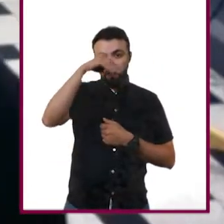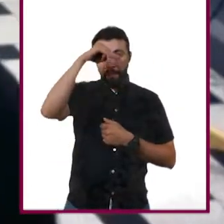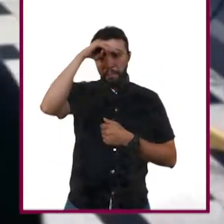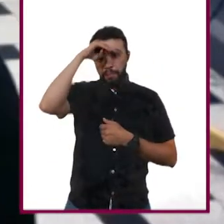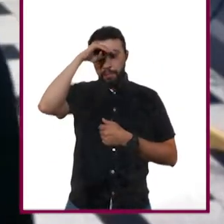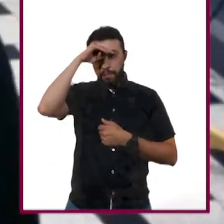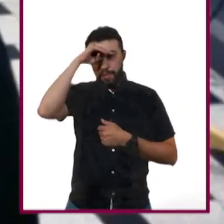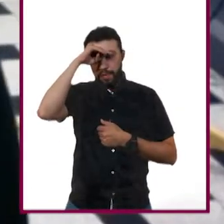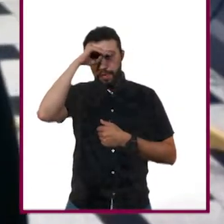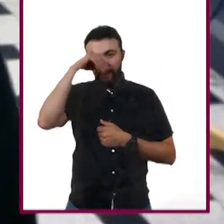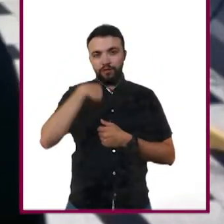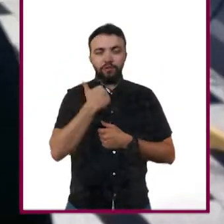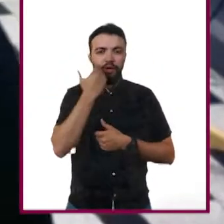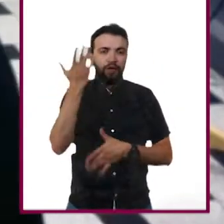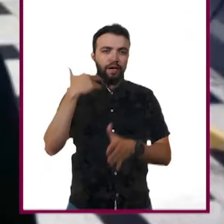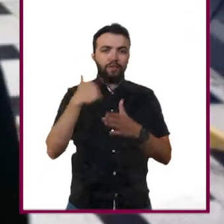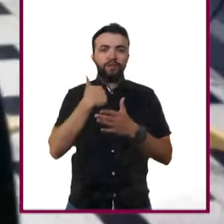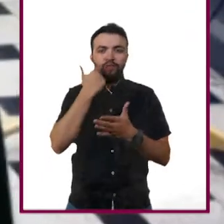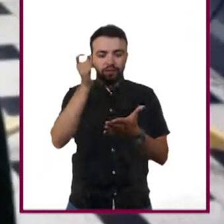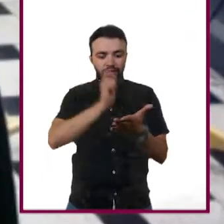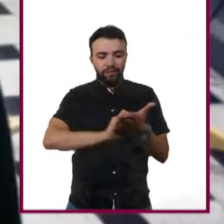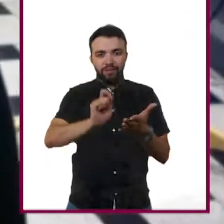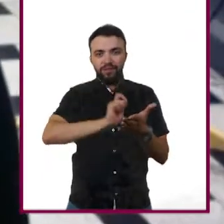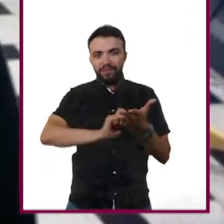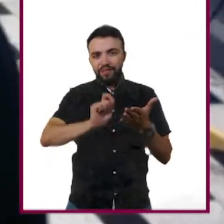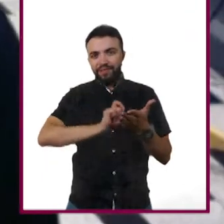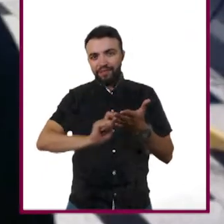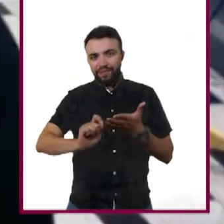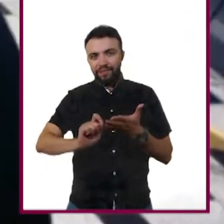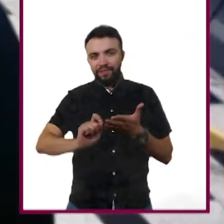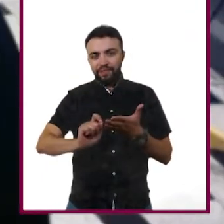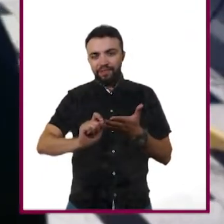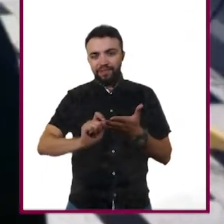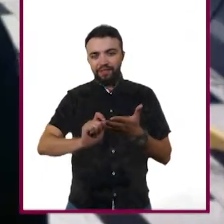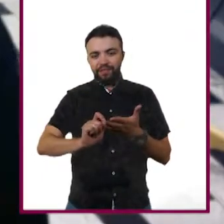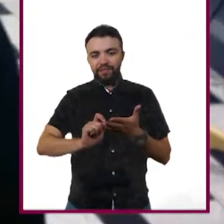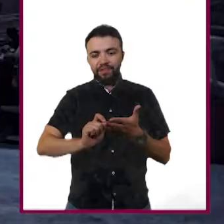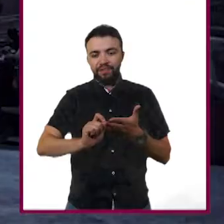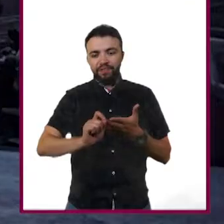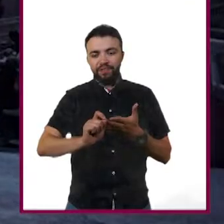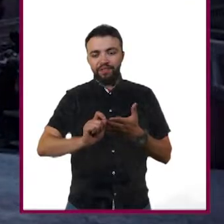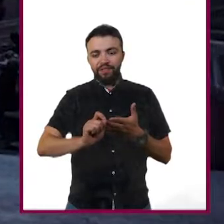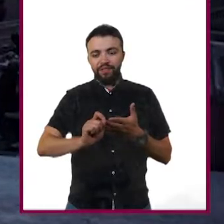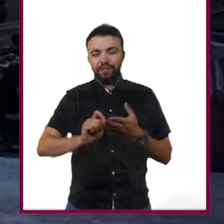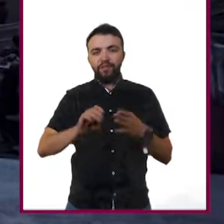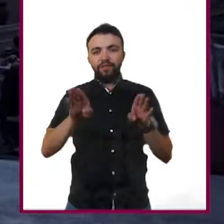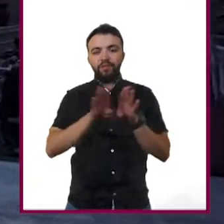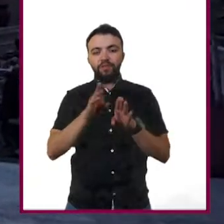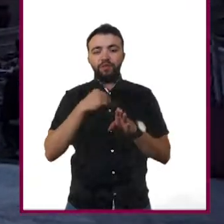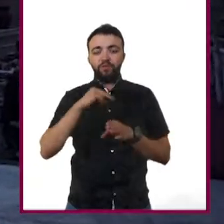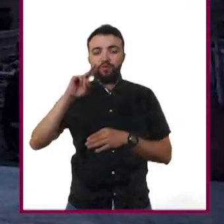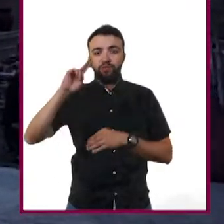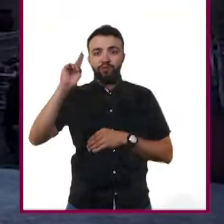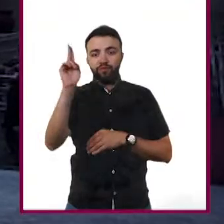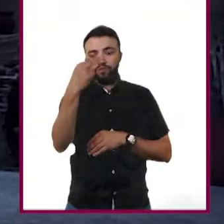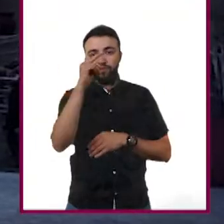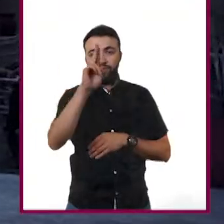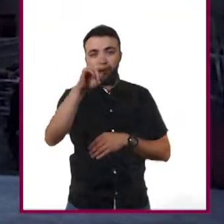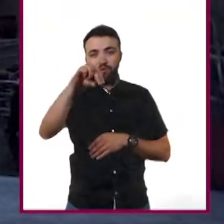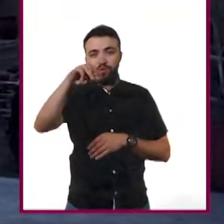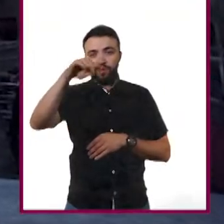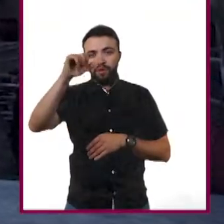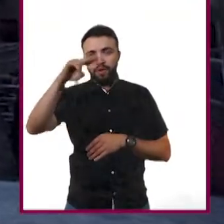ser escritora. De hecho, entré a estudiar letras a la universidad, a la UNAM. Pues yo iba